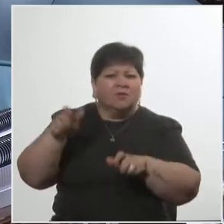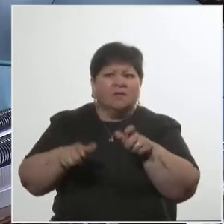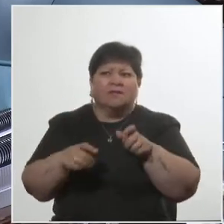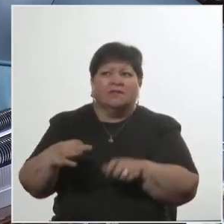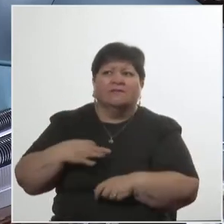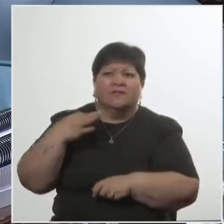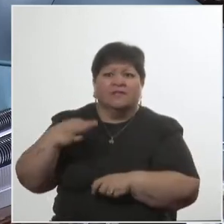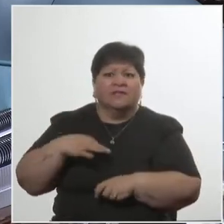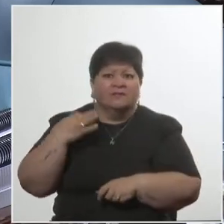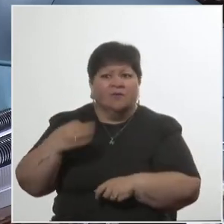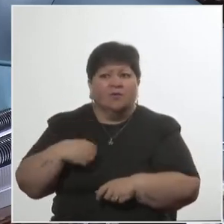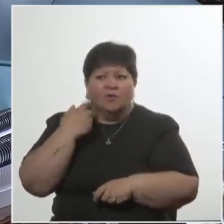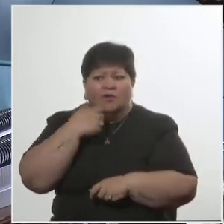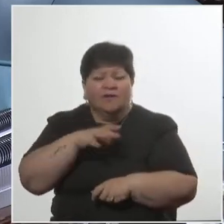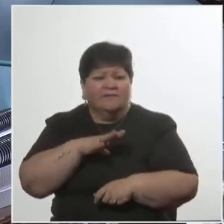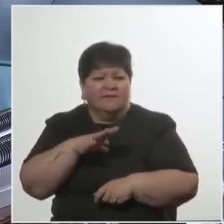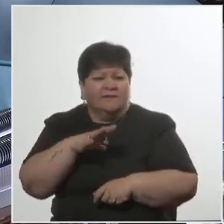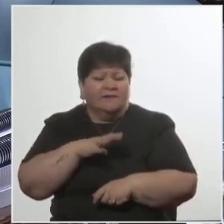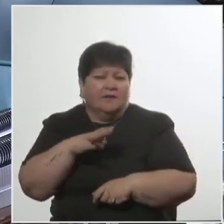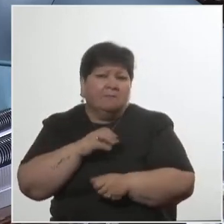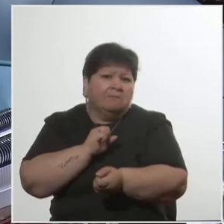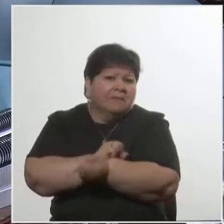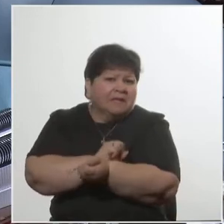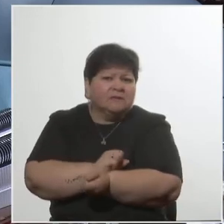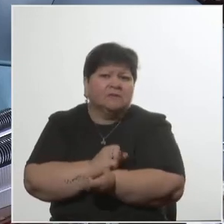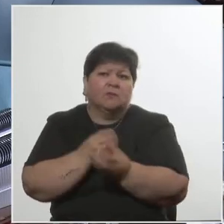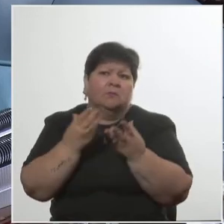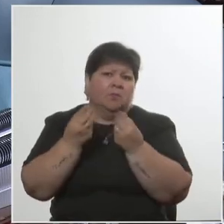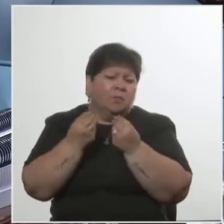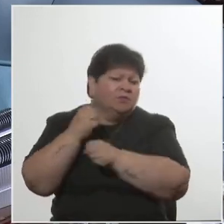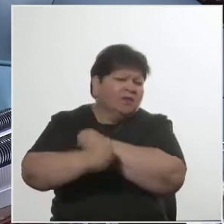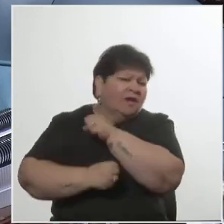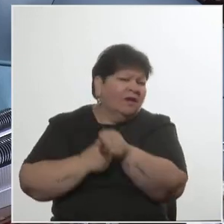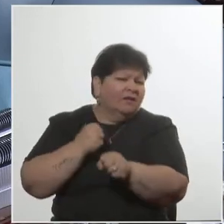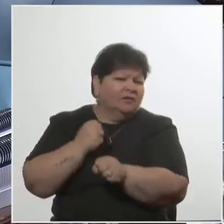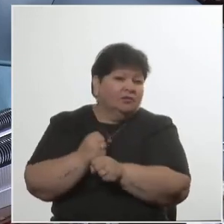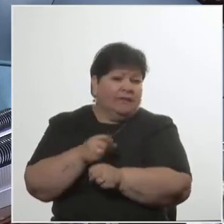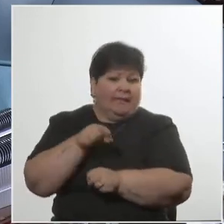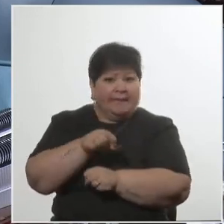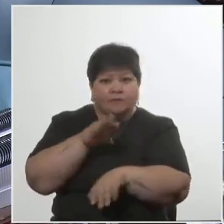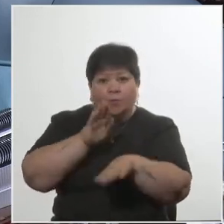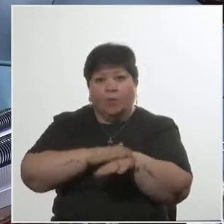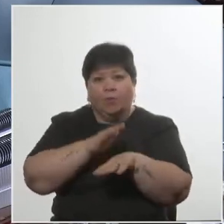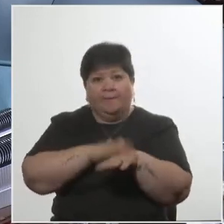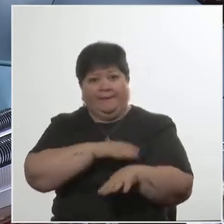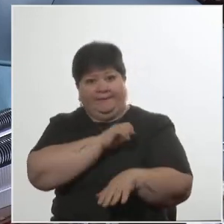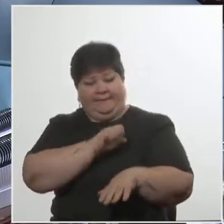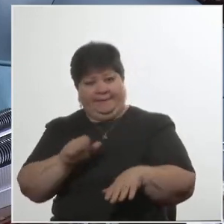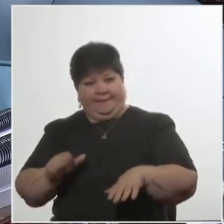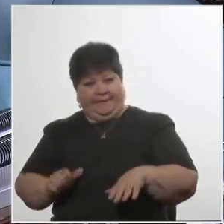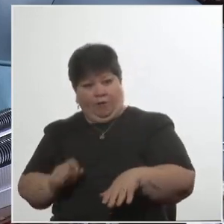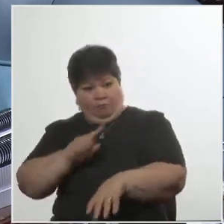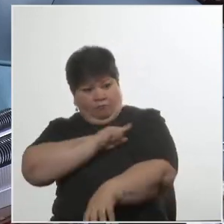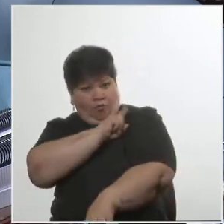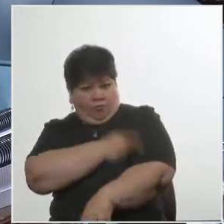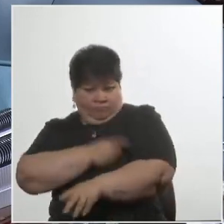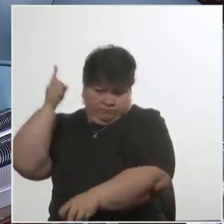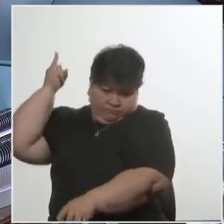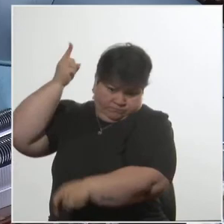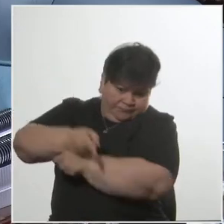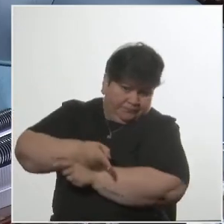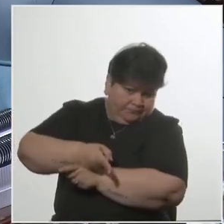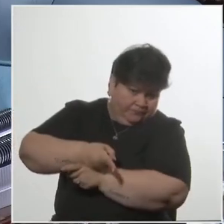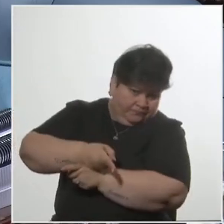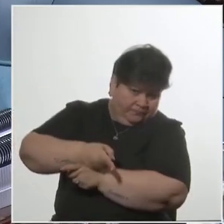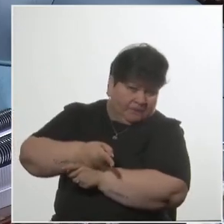vivos están presos por muchos años y en realidad eso fue el estado agrediendo con su poder a